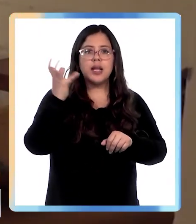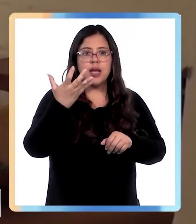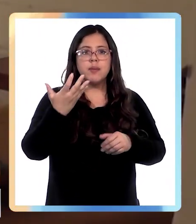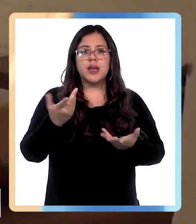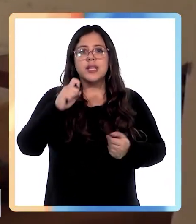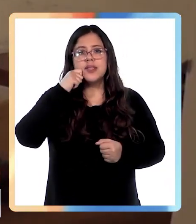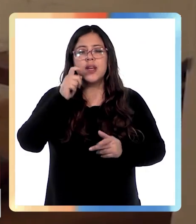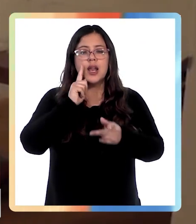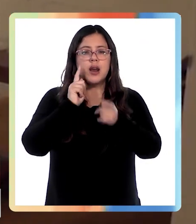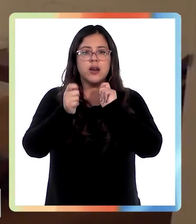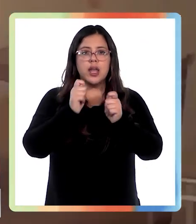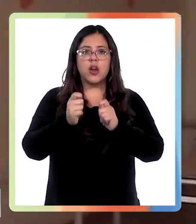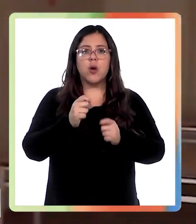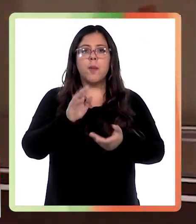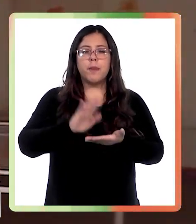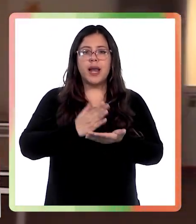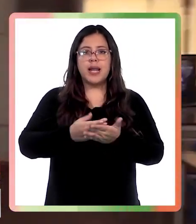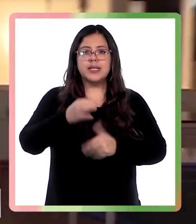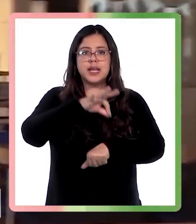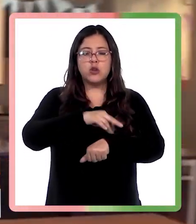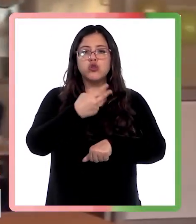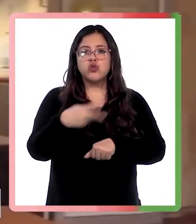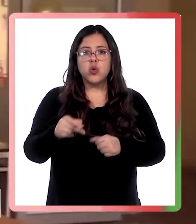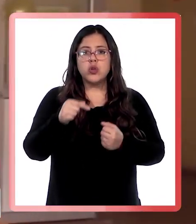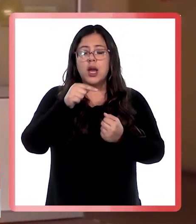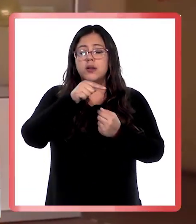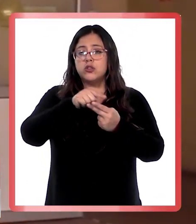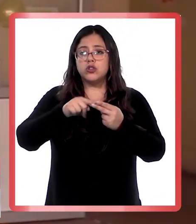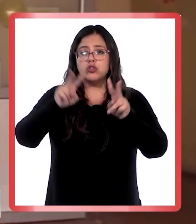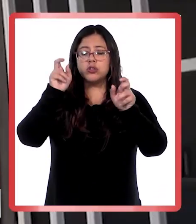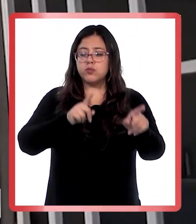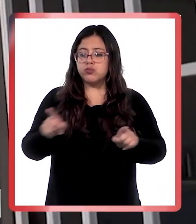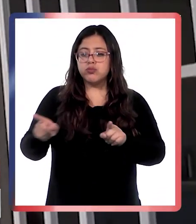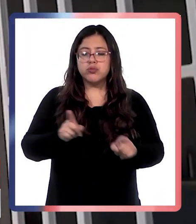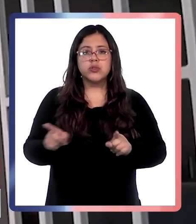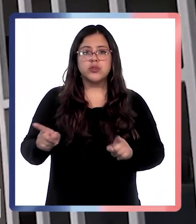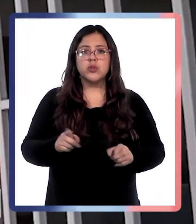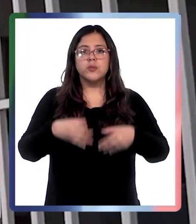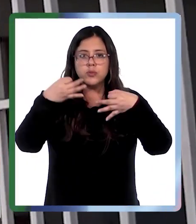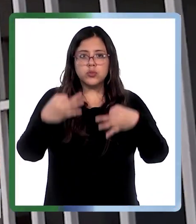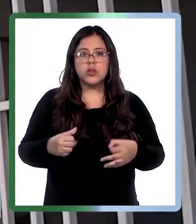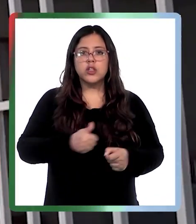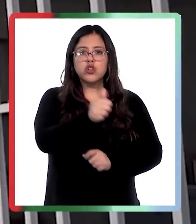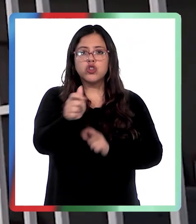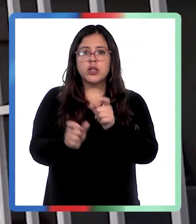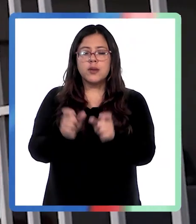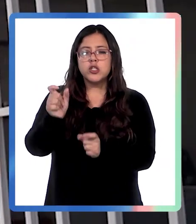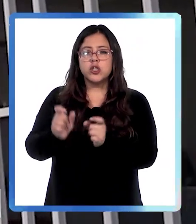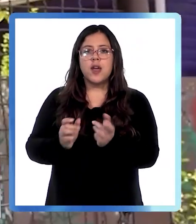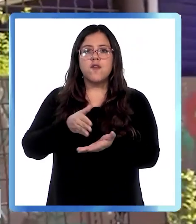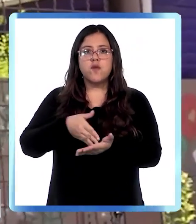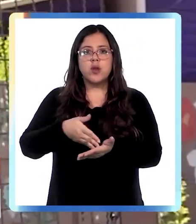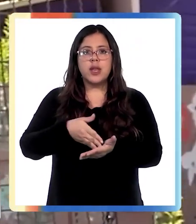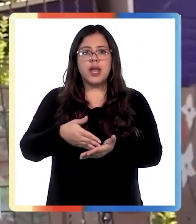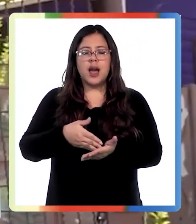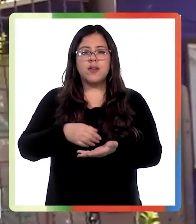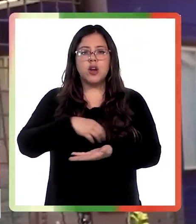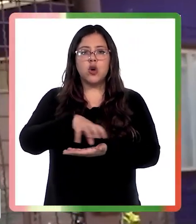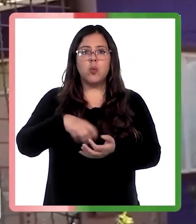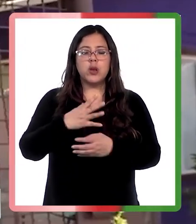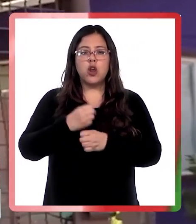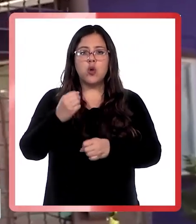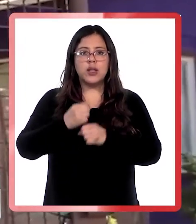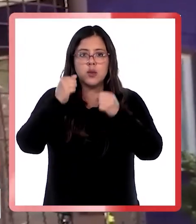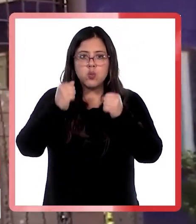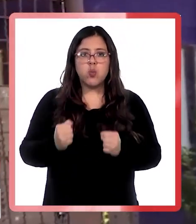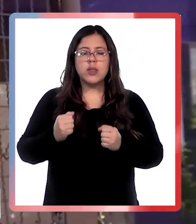climáticas que representen un riesgo para su salud ambos recursos operan en coordinación para asegurar que todas las personas vulnerables en la comuna